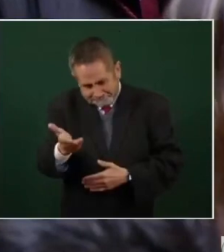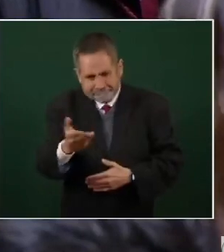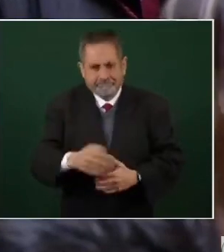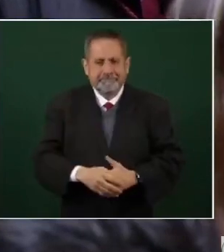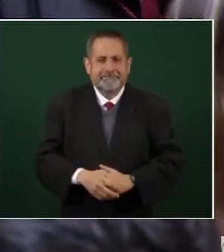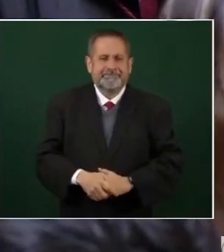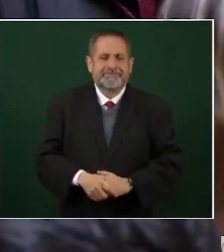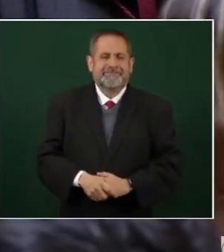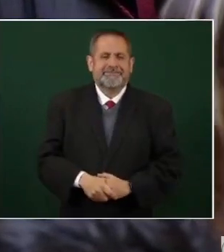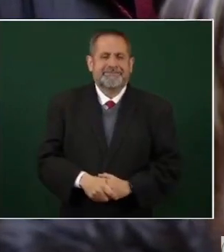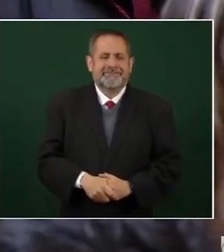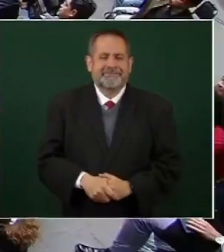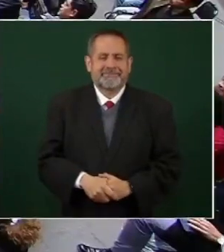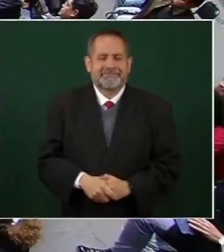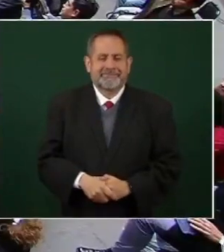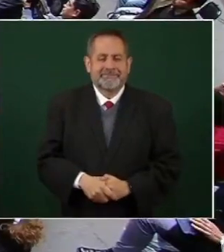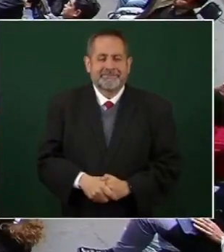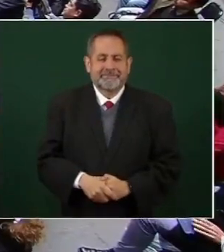Ándale, Carmen.